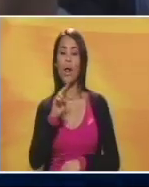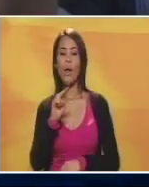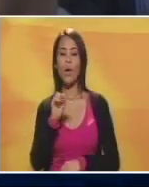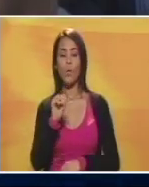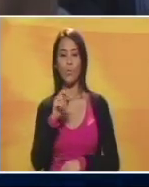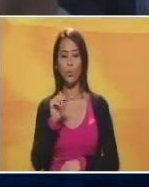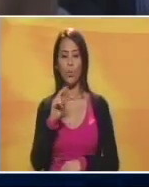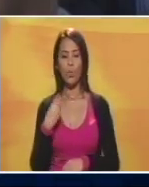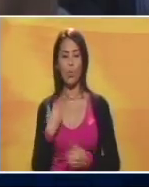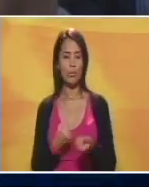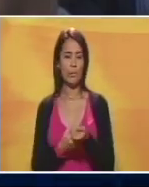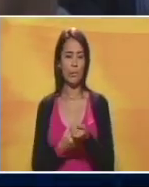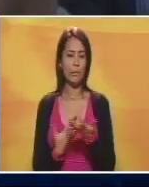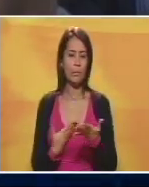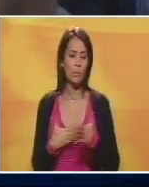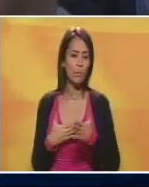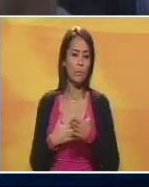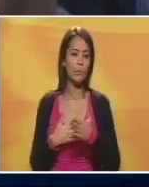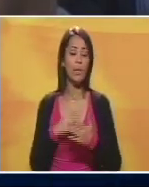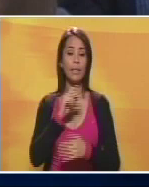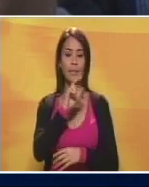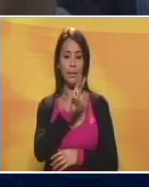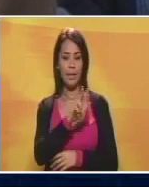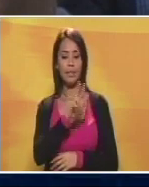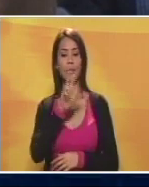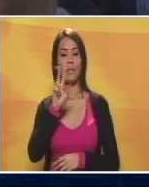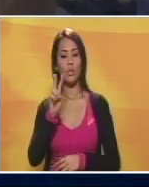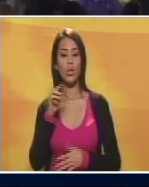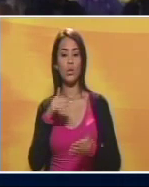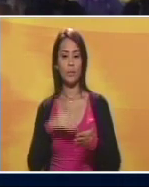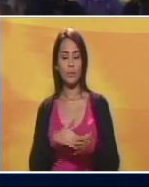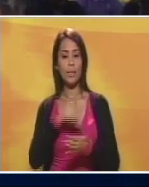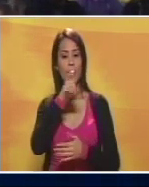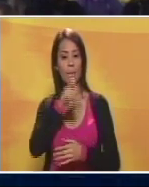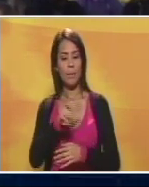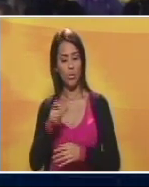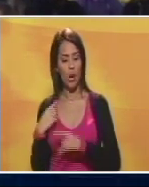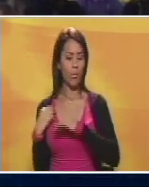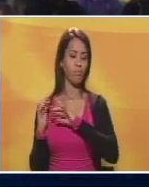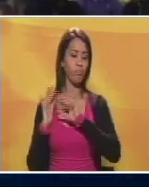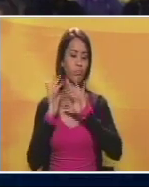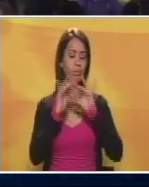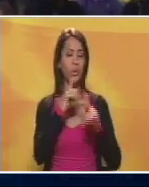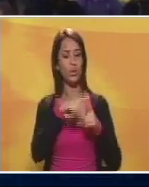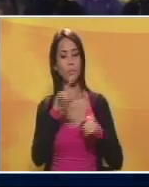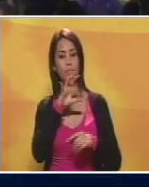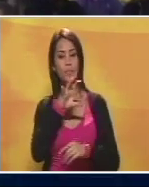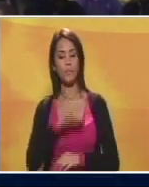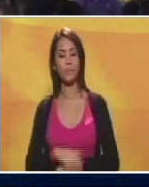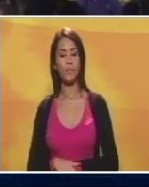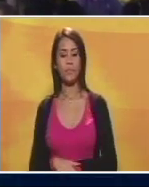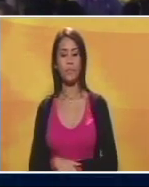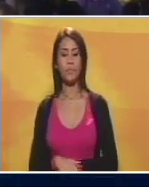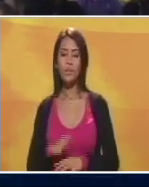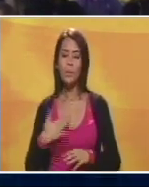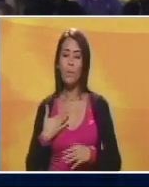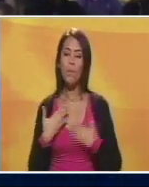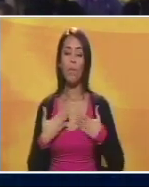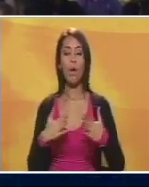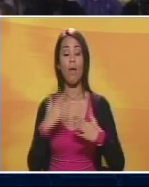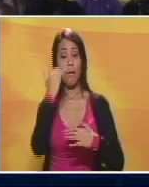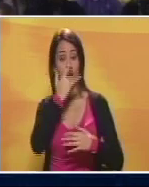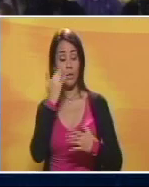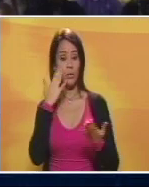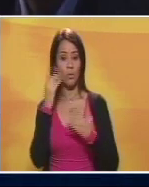deportación forzosa de unos 32.000 inmigrantes africanos. La suspensión del pacto, que prevé permitir la estancia de la mitad de